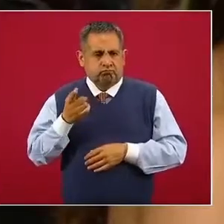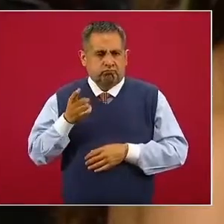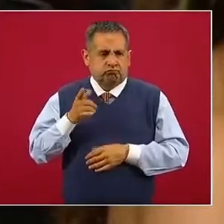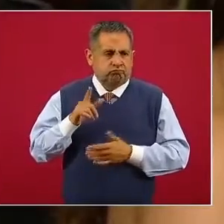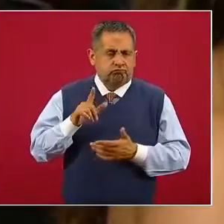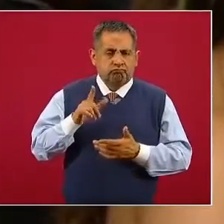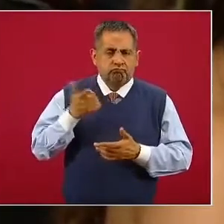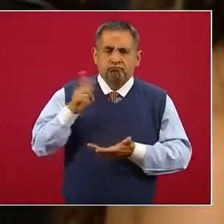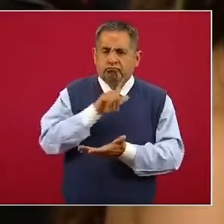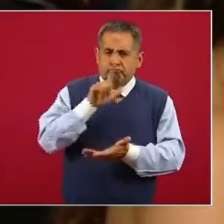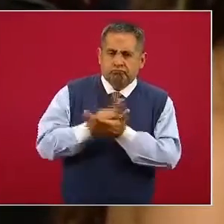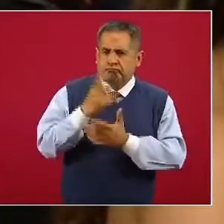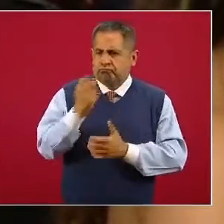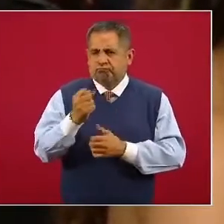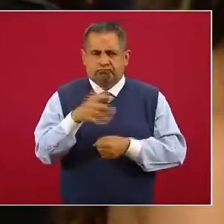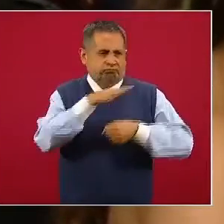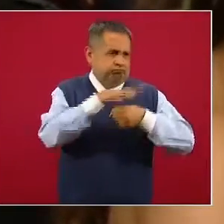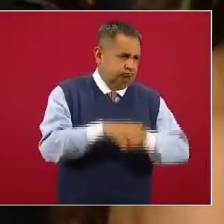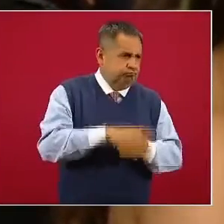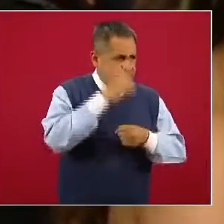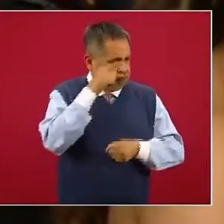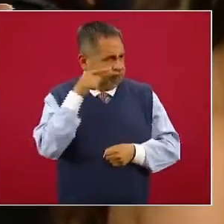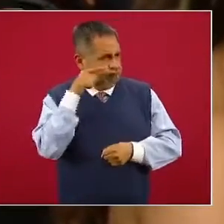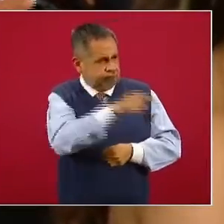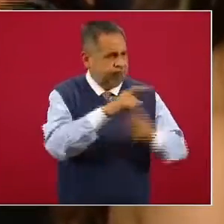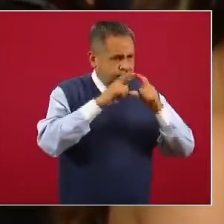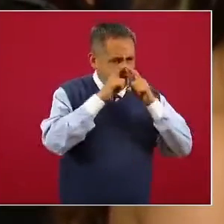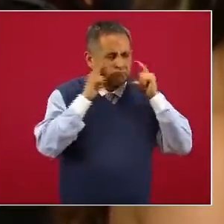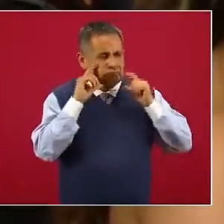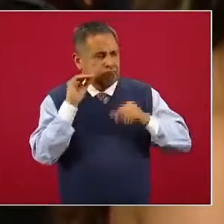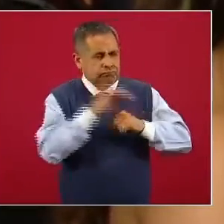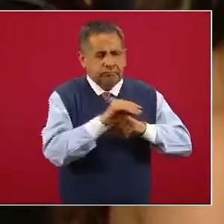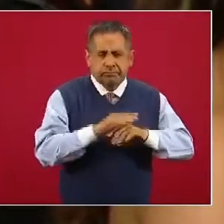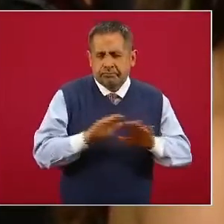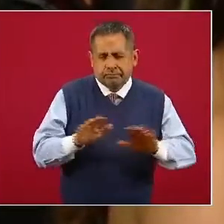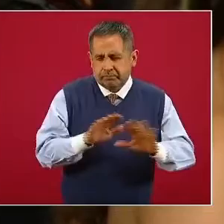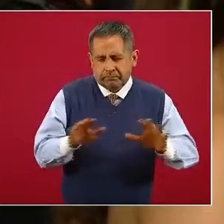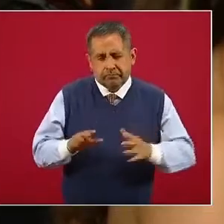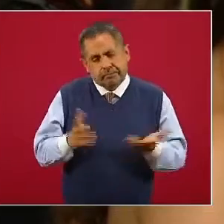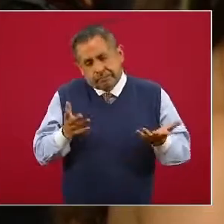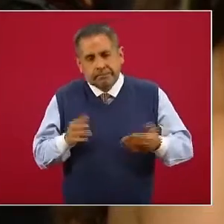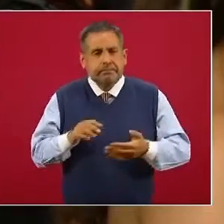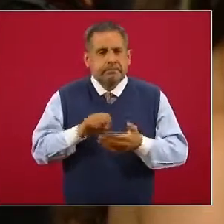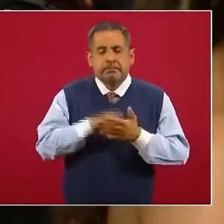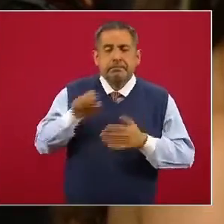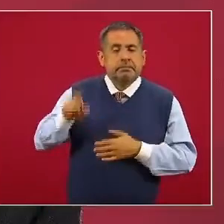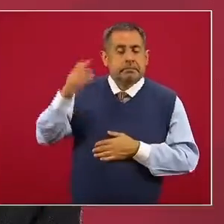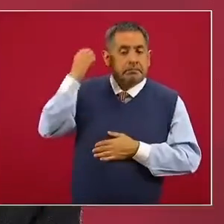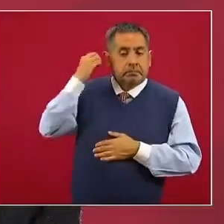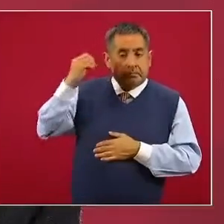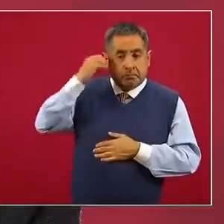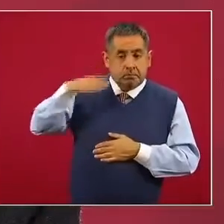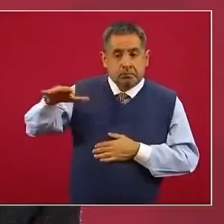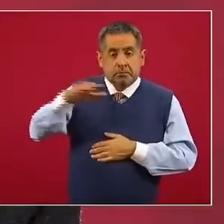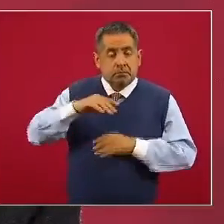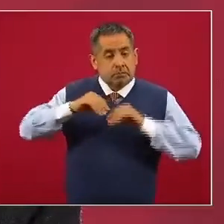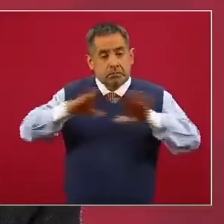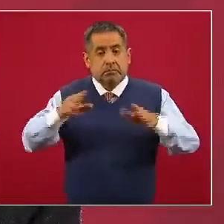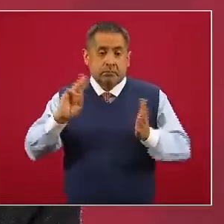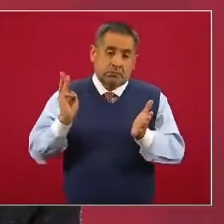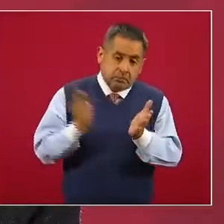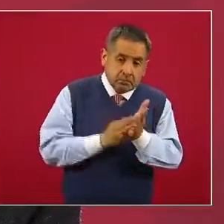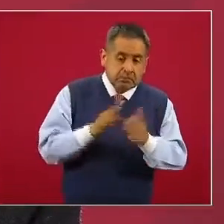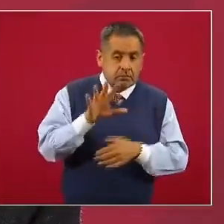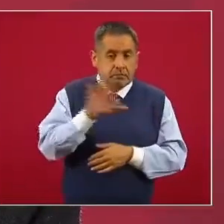coercitivas para la utilización del cubrebocas. Le menciono esto porque, por ejemplo, las autoridades de Oaxaca ya anunciaron multas de